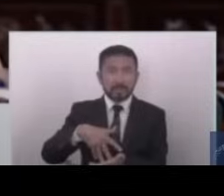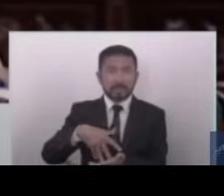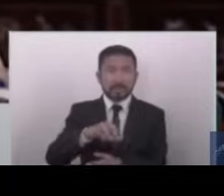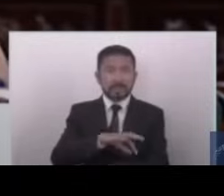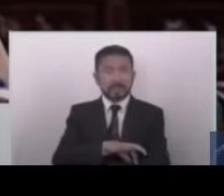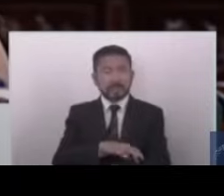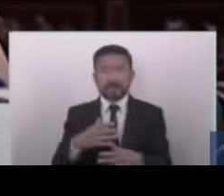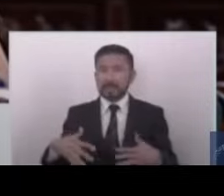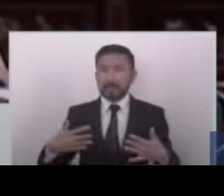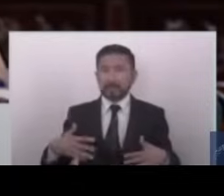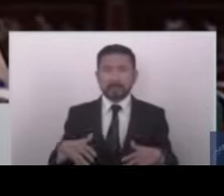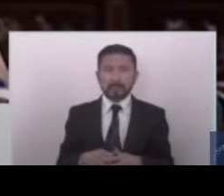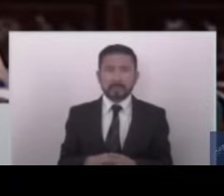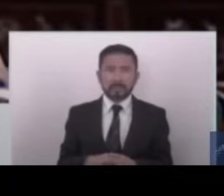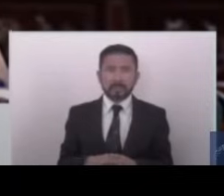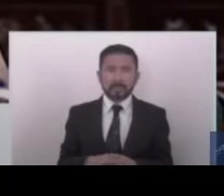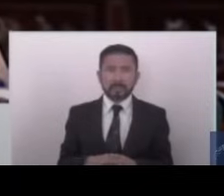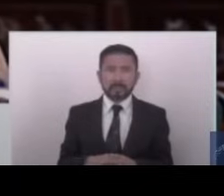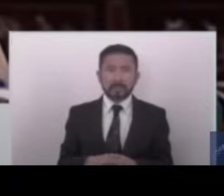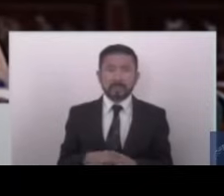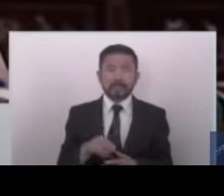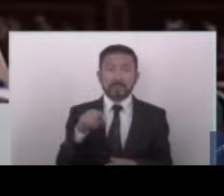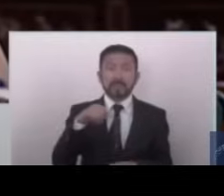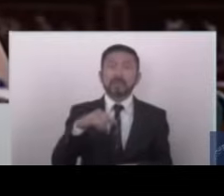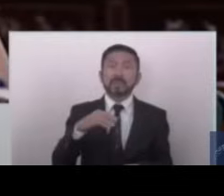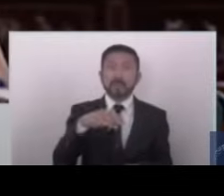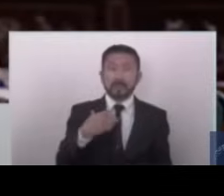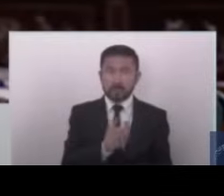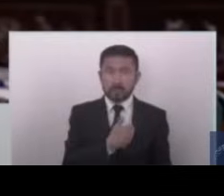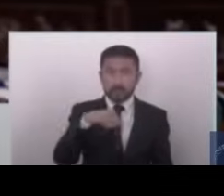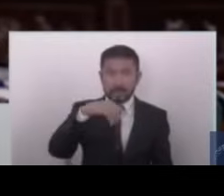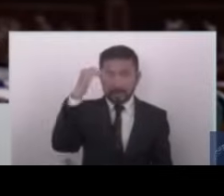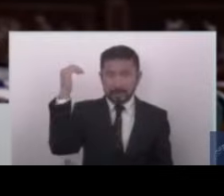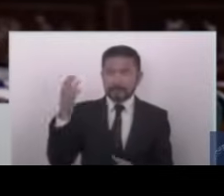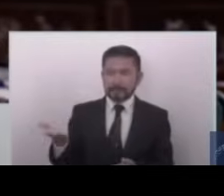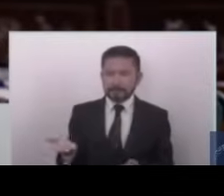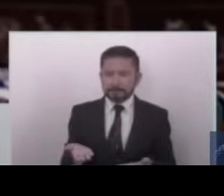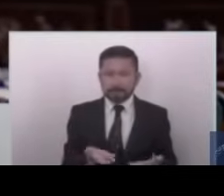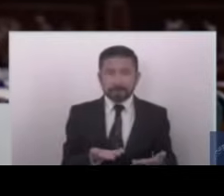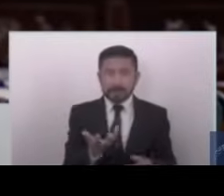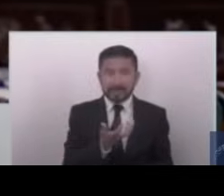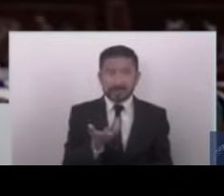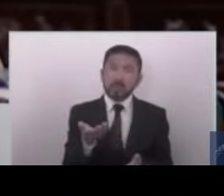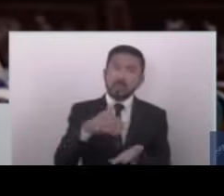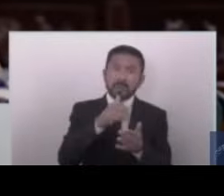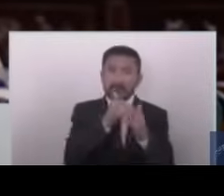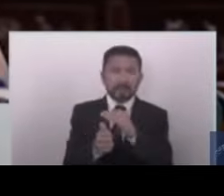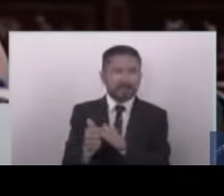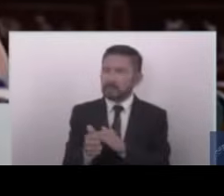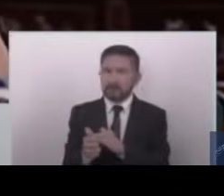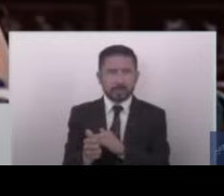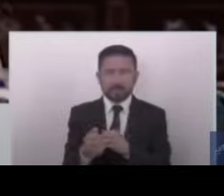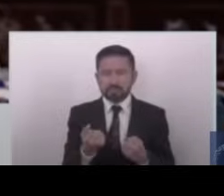de vulnerabilidad y precisamente por eso su país los está abrazando para no para que no reincidan en